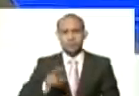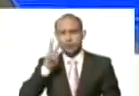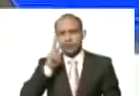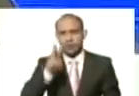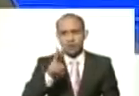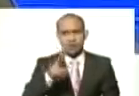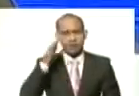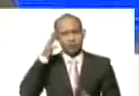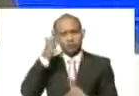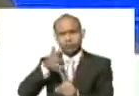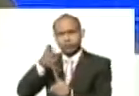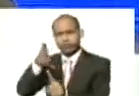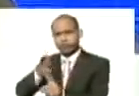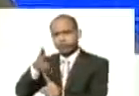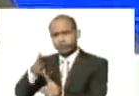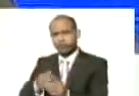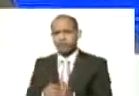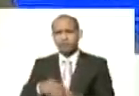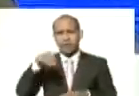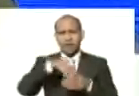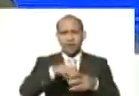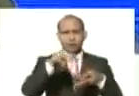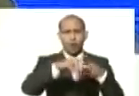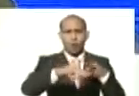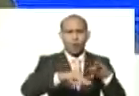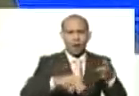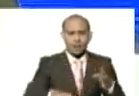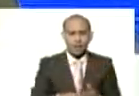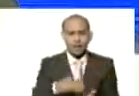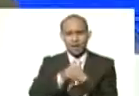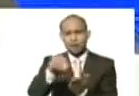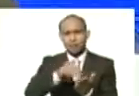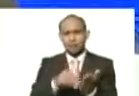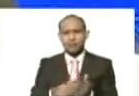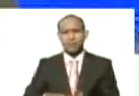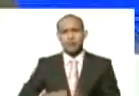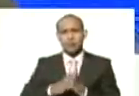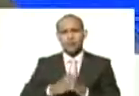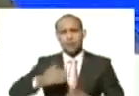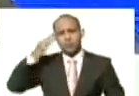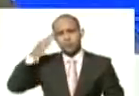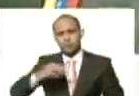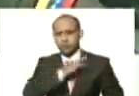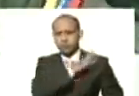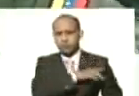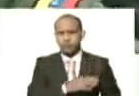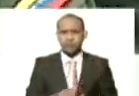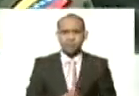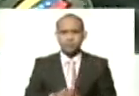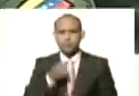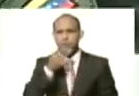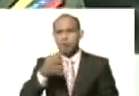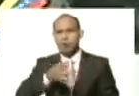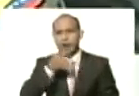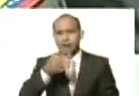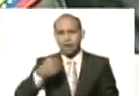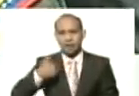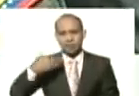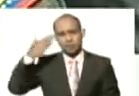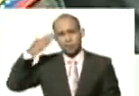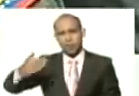la doctrina, desde la cátedra, desde la estrategia. Por favor, general Félix Osorio. Buenas tardes, mi comandante en